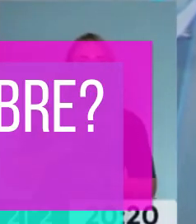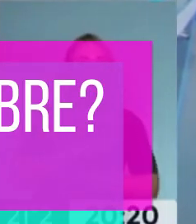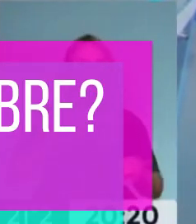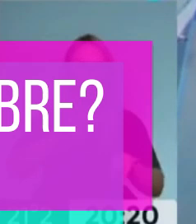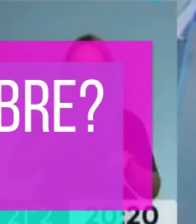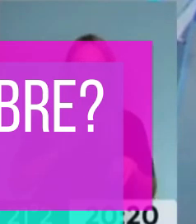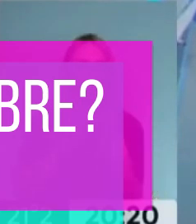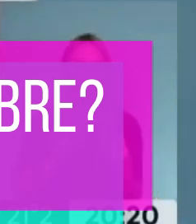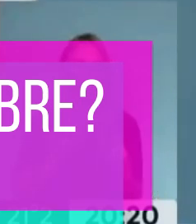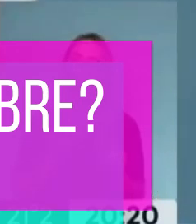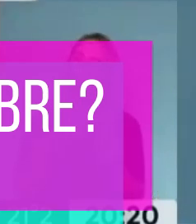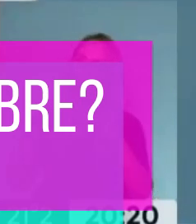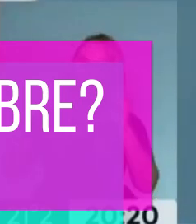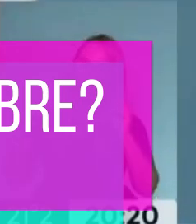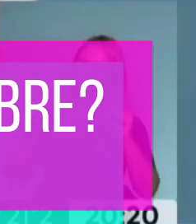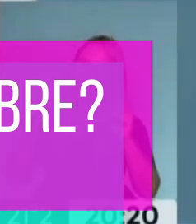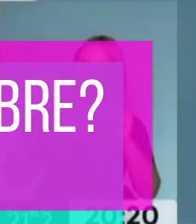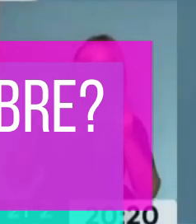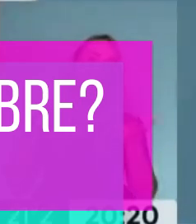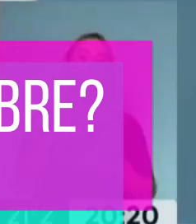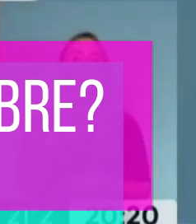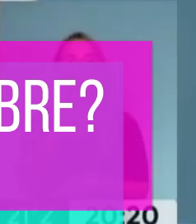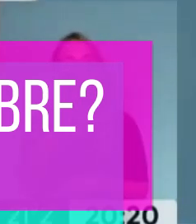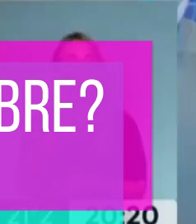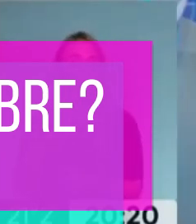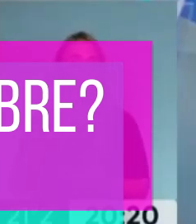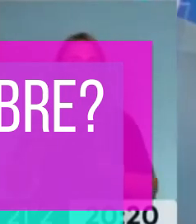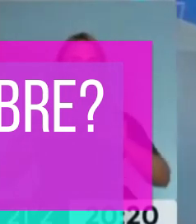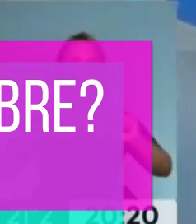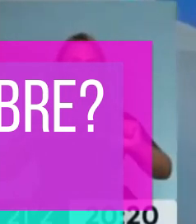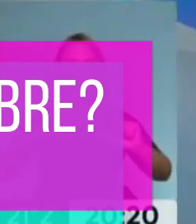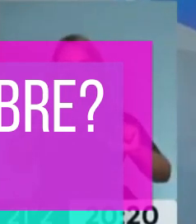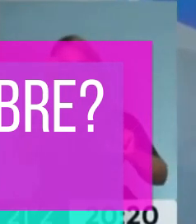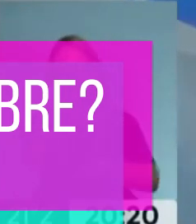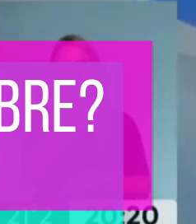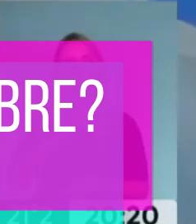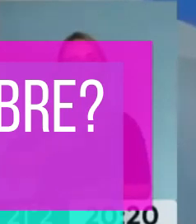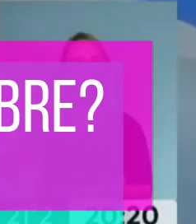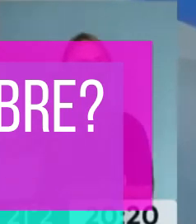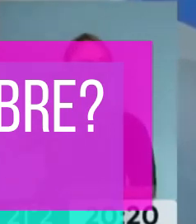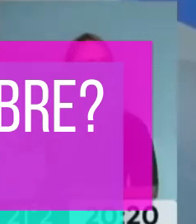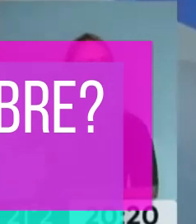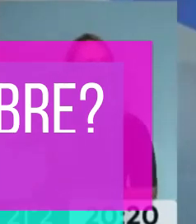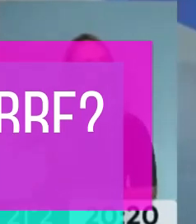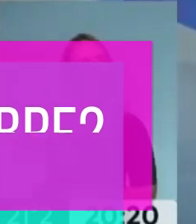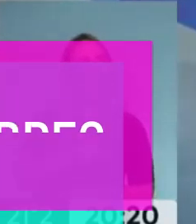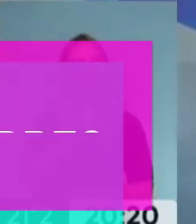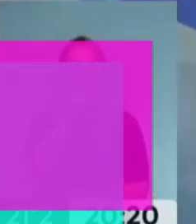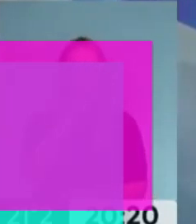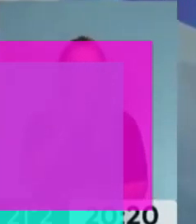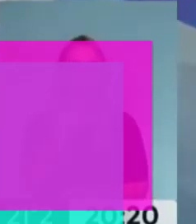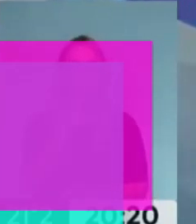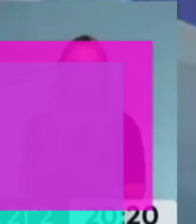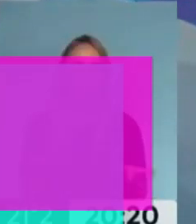Luego de estudiar atentamente el tema, se decidió que no hay ajuste en los haberes y pagar sí un bono extraordinario. Primero se